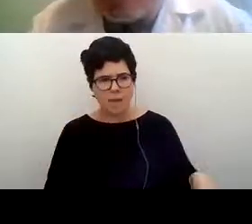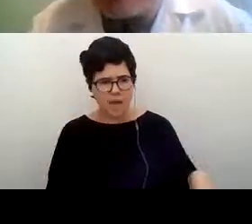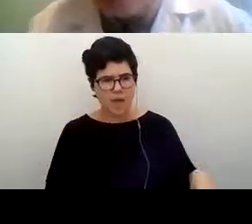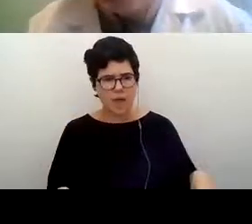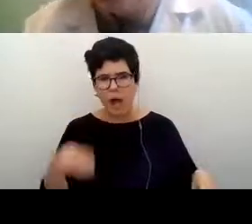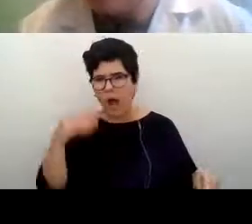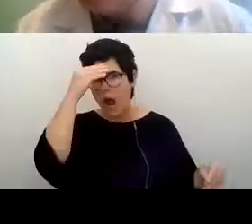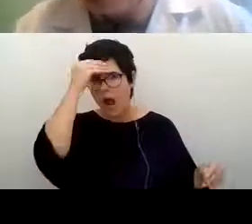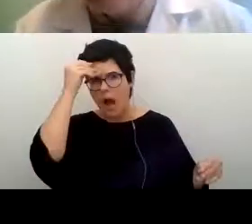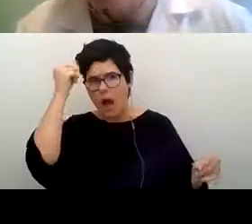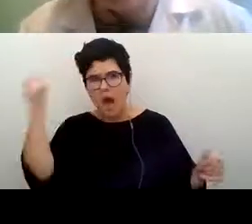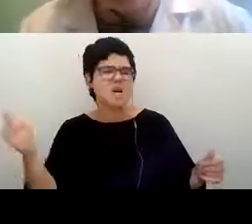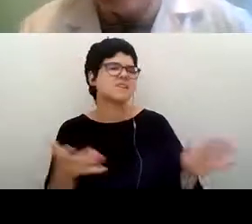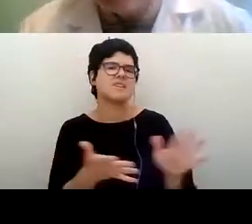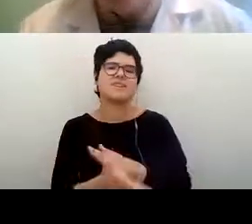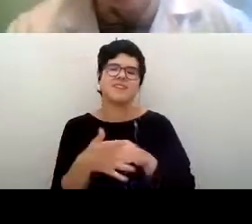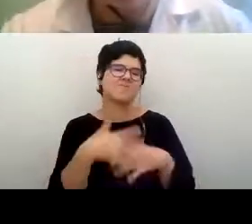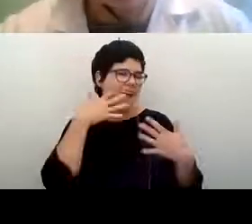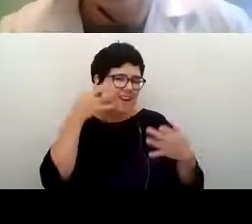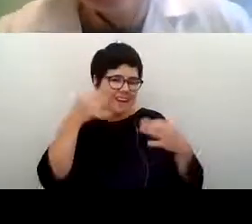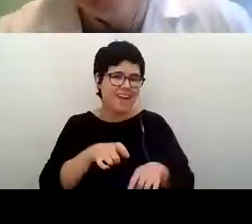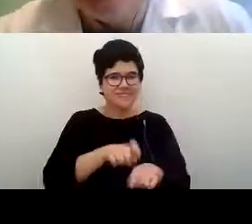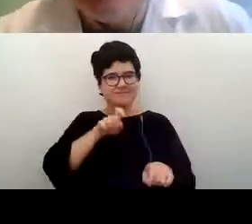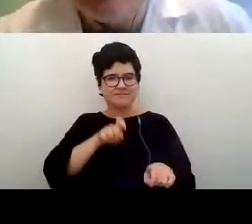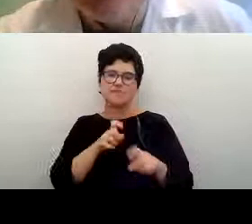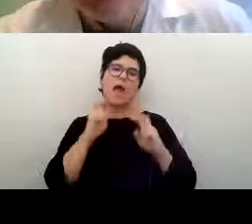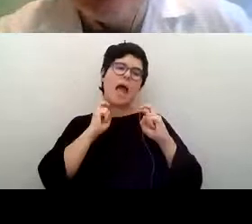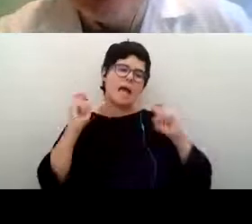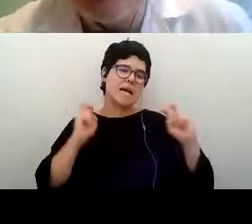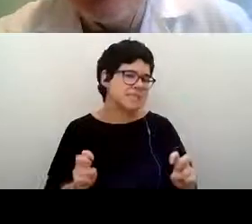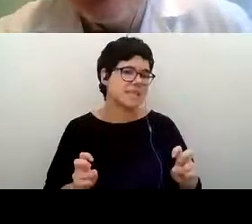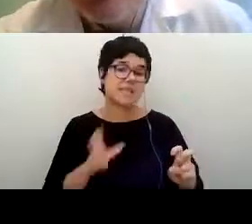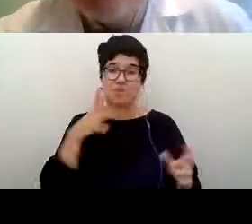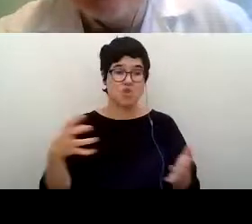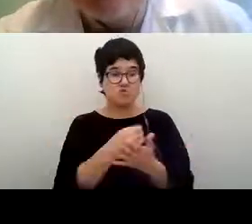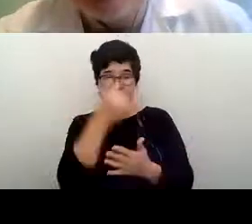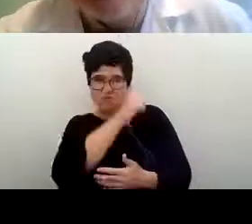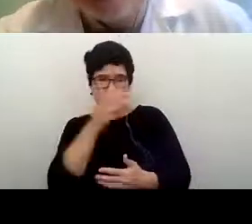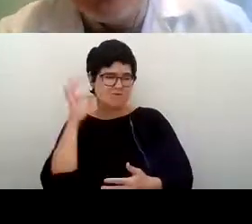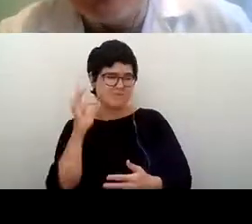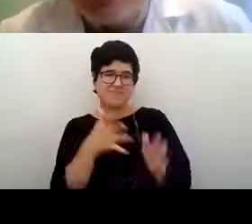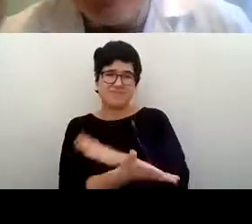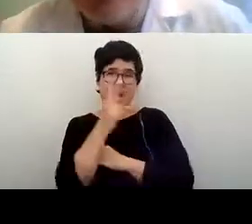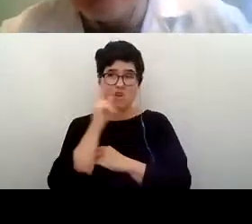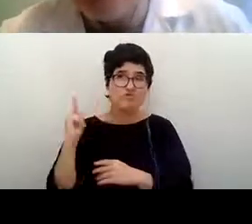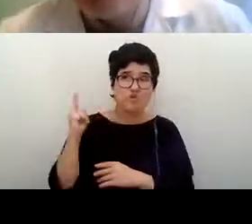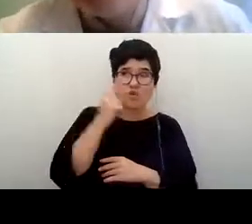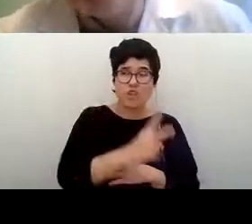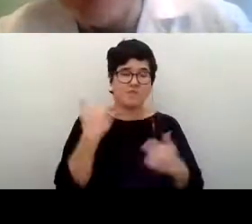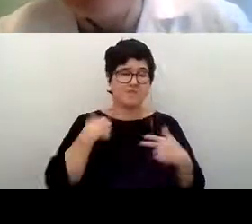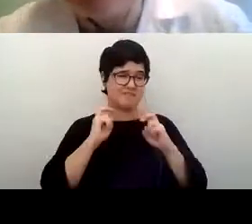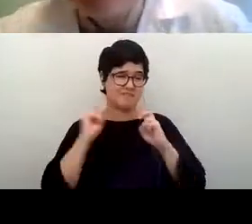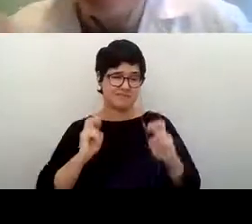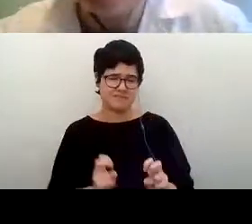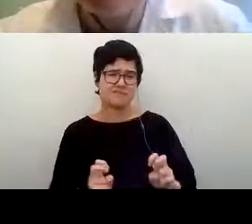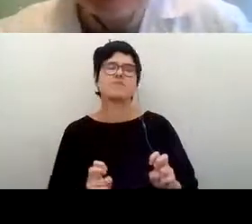lo que hay detrás es un estrés, estos 2 años que hemos pasado todos y todas, que son los que realmente justifican pues esos